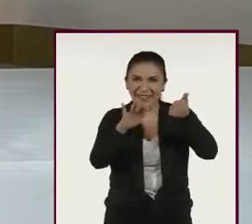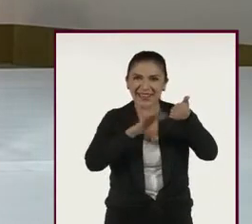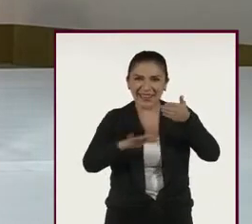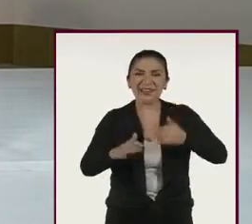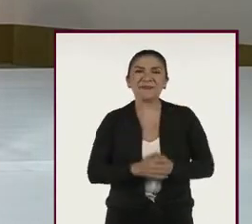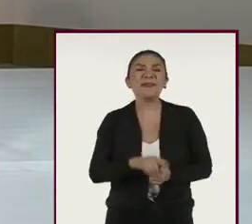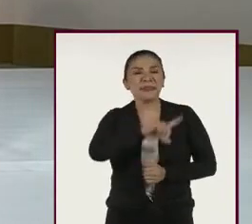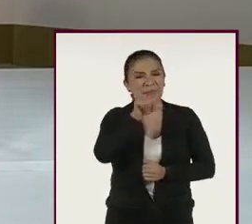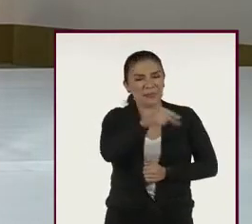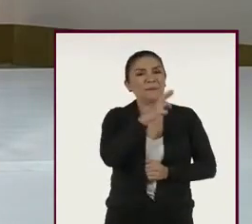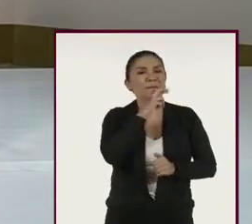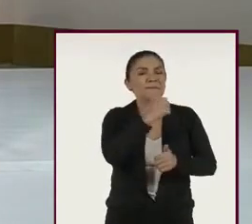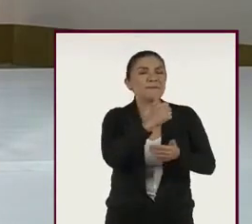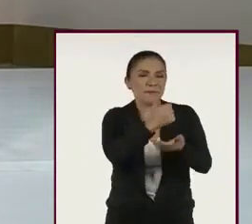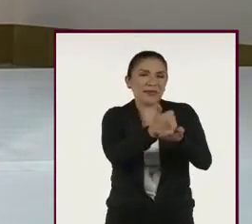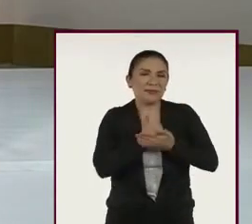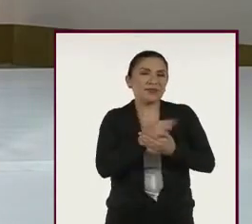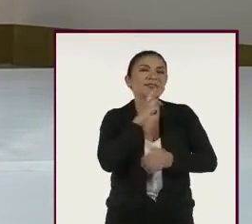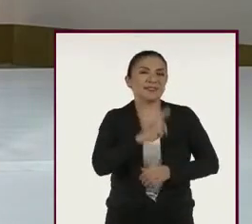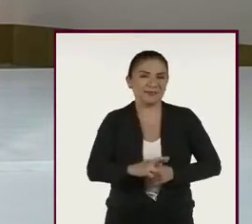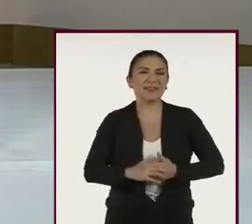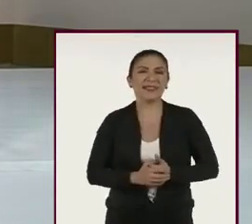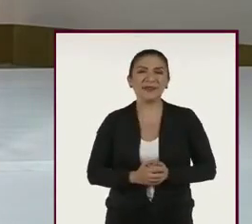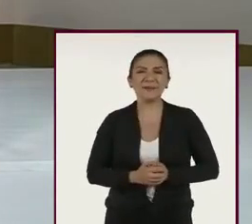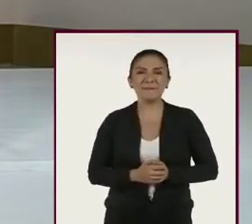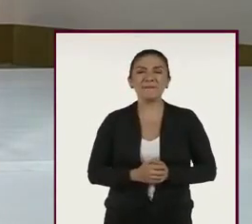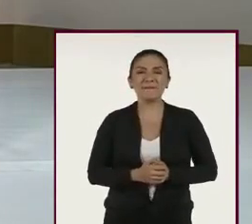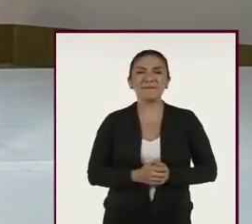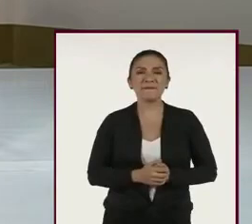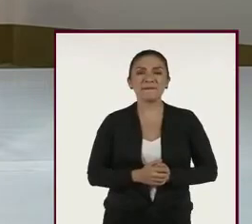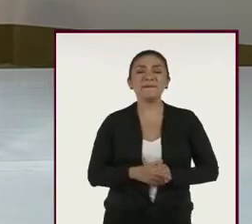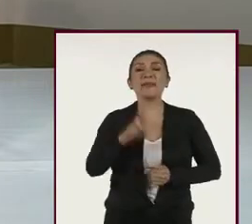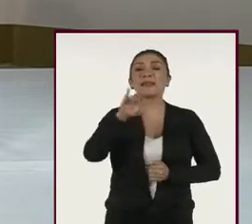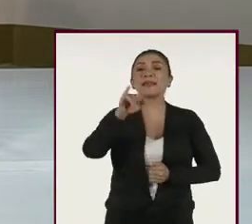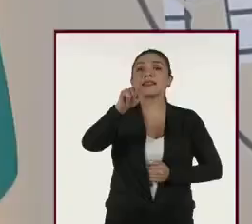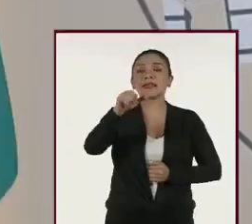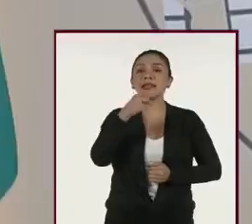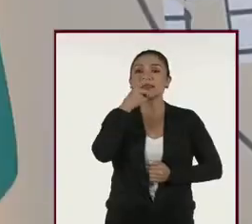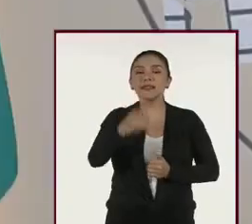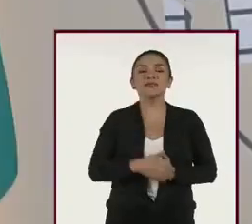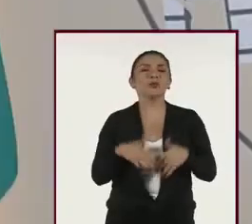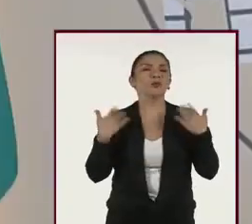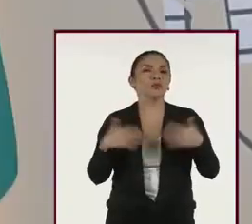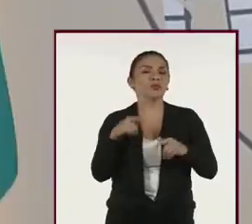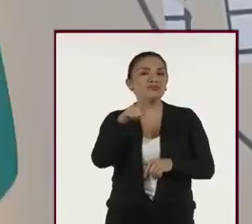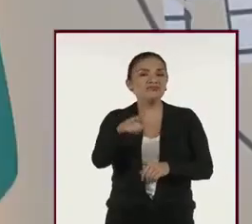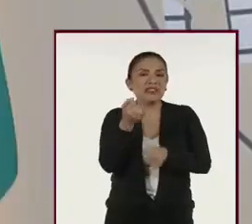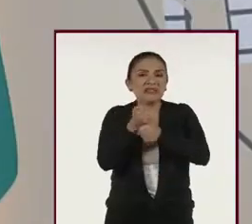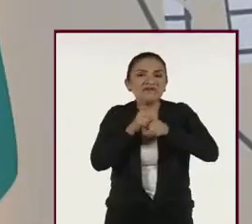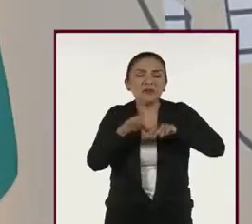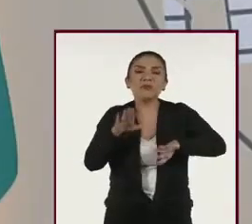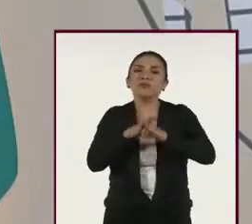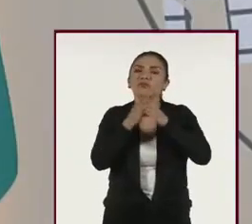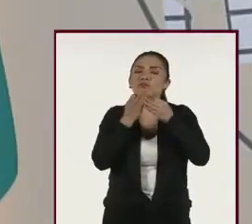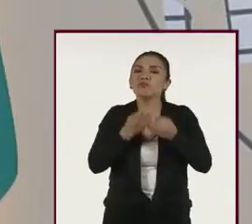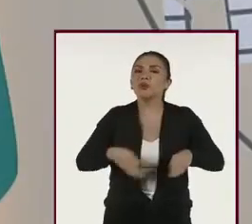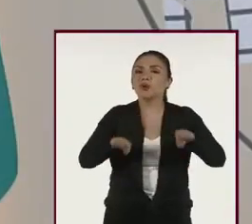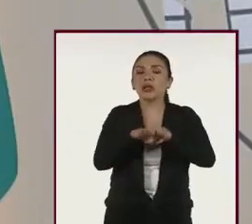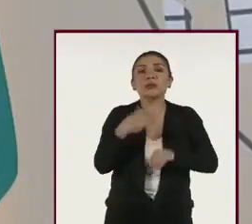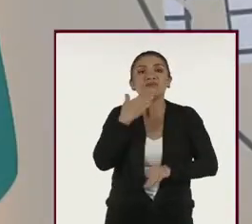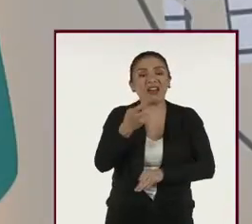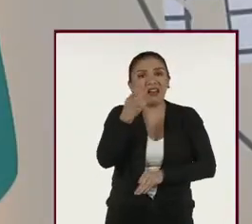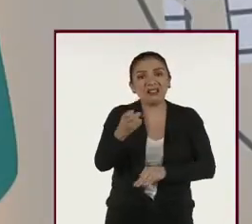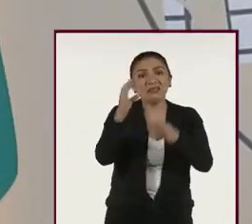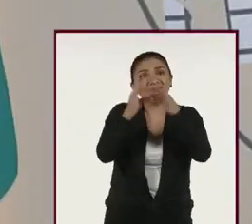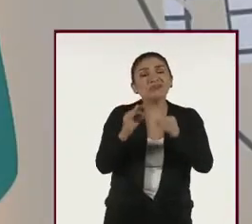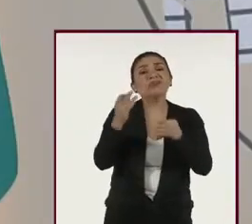ellas y usted nos va pues intercambiando sus puntos de vista. Rita Cortés, excelente información, es muy importante abordar estos temas